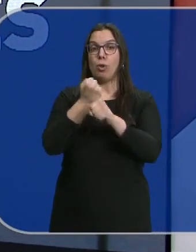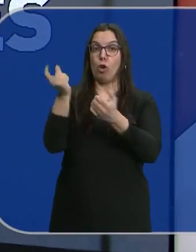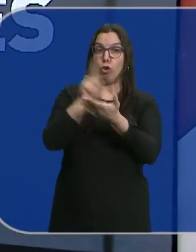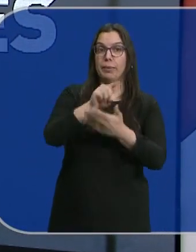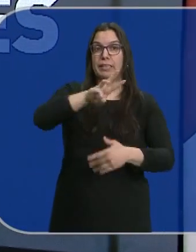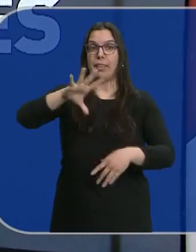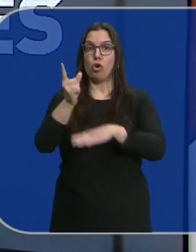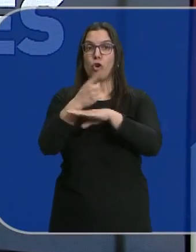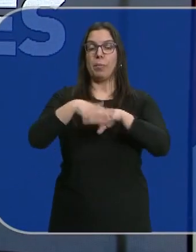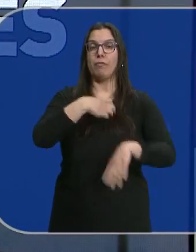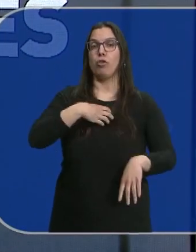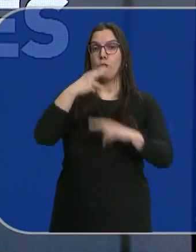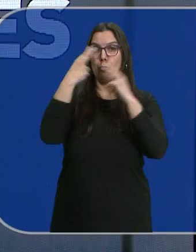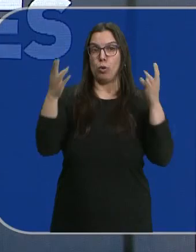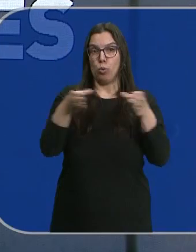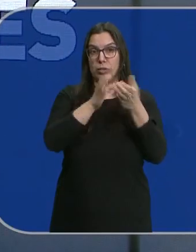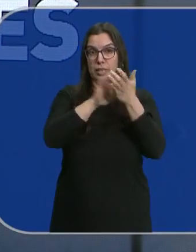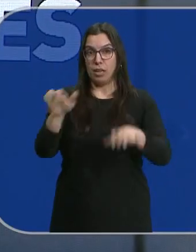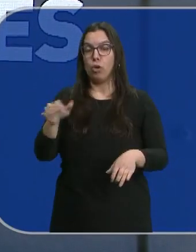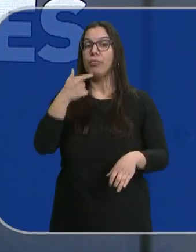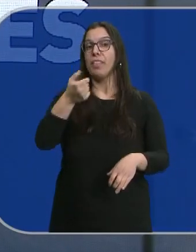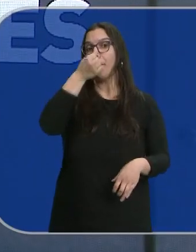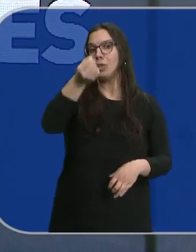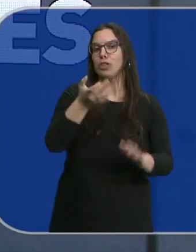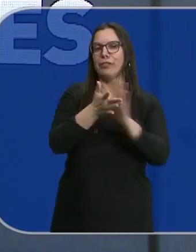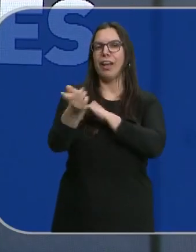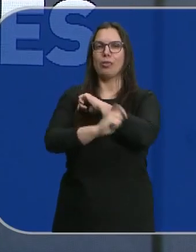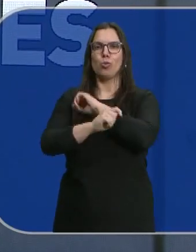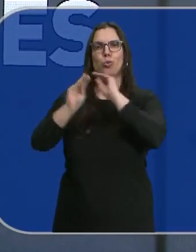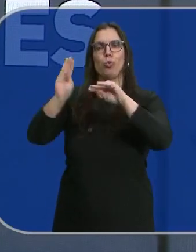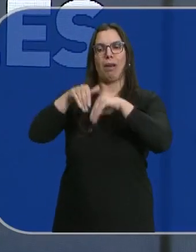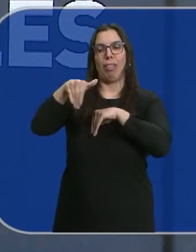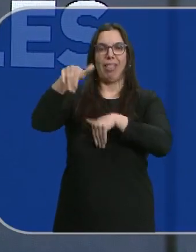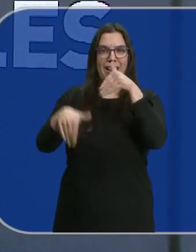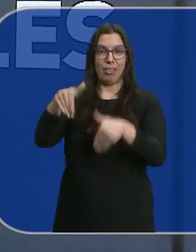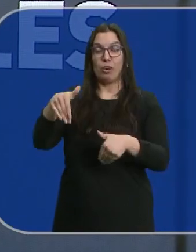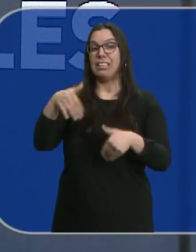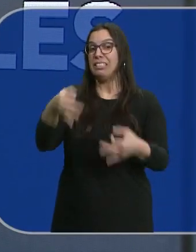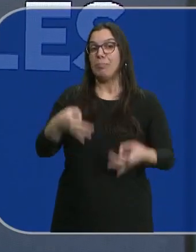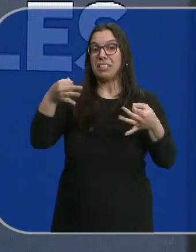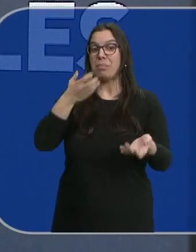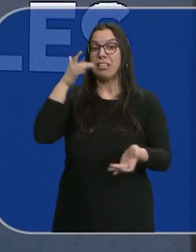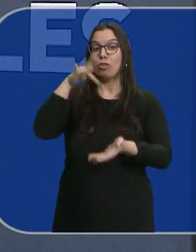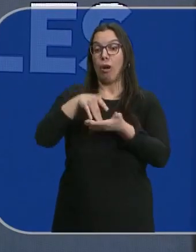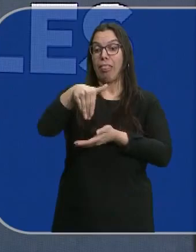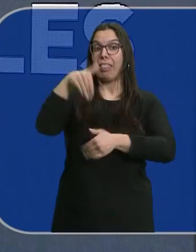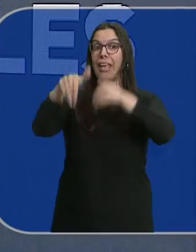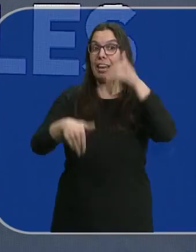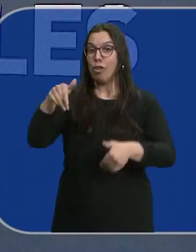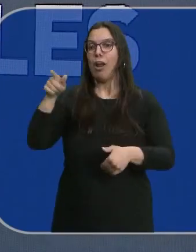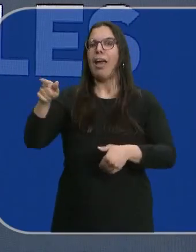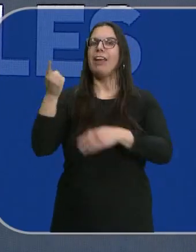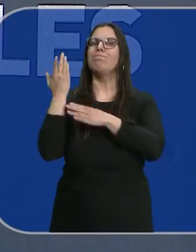de 35 horas a los empleados públicos de la Junta es para el PSOE una treta electoral. Aseguran que cada vez que hay elecciones, el PP saca el acuerdo